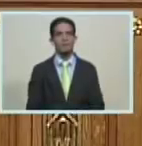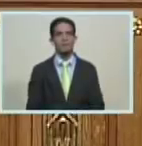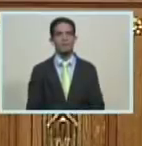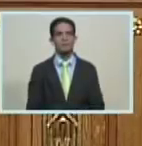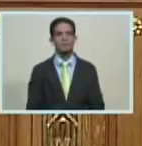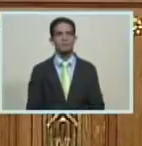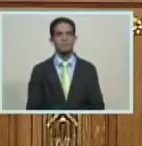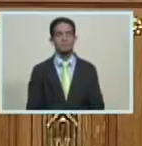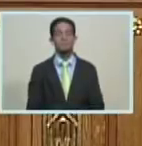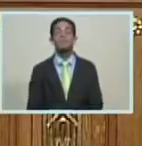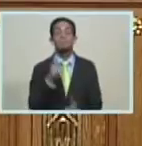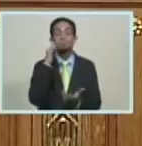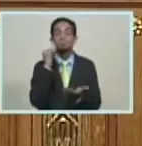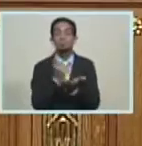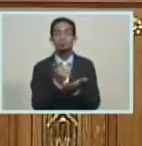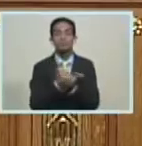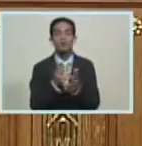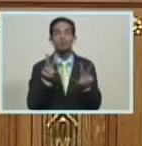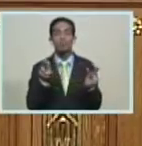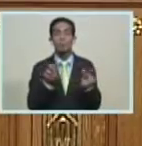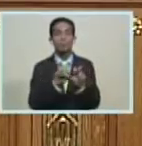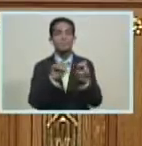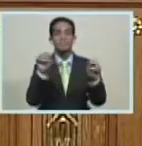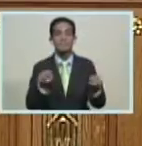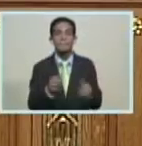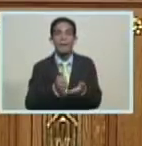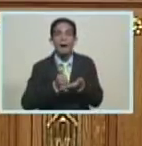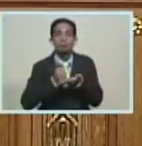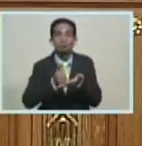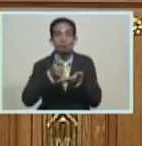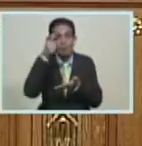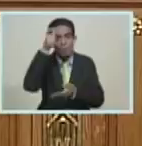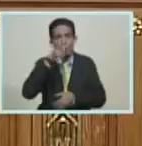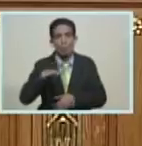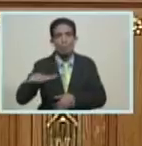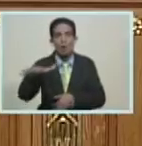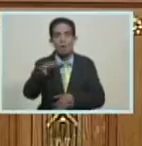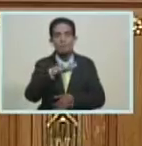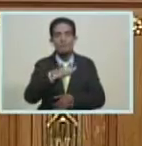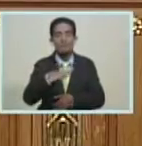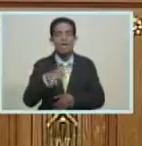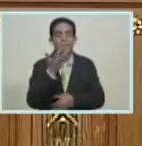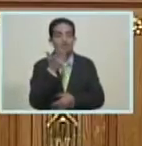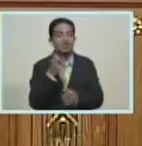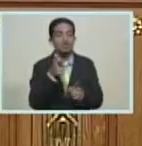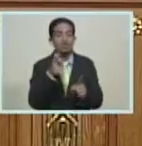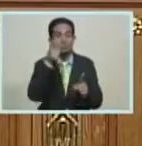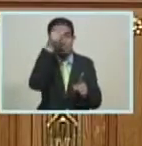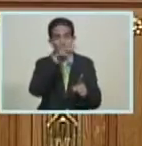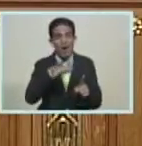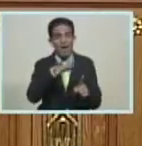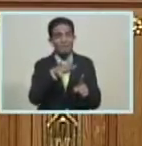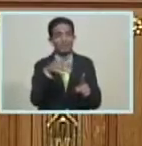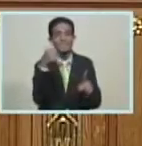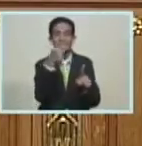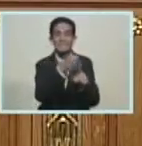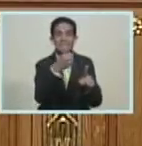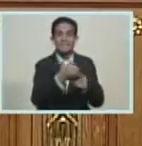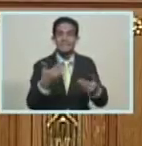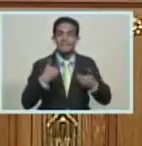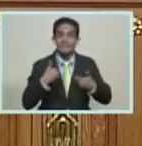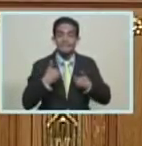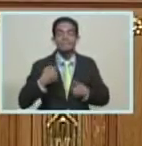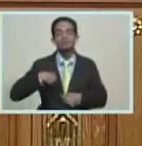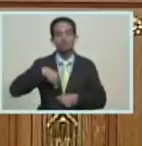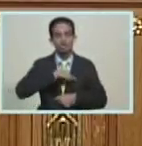en probar nuevos sistemas de protección del pueblo en medio de una guerra donde al pueblo le están echando plomo parejo y tenemos que protegerlo.